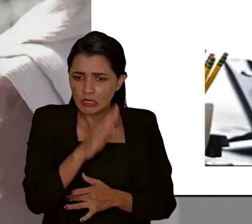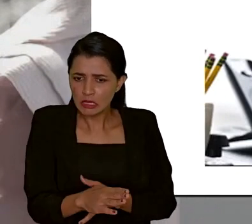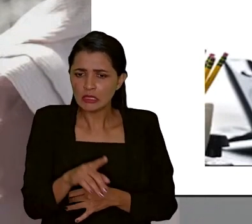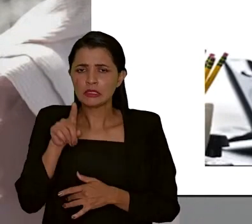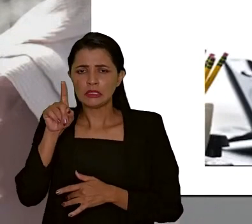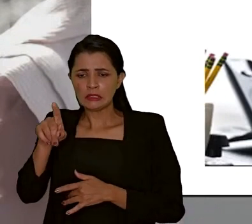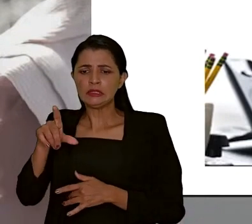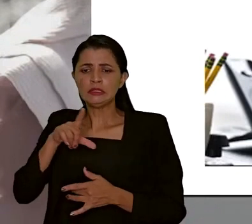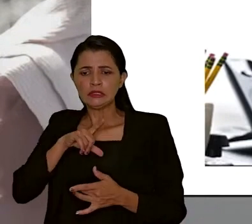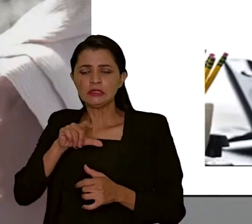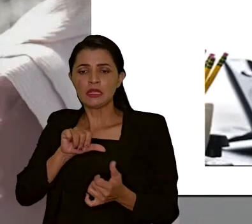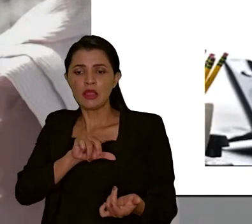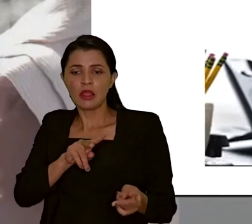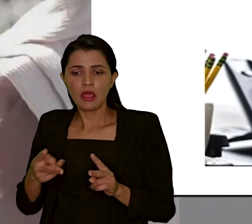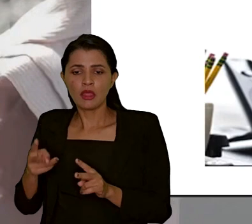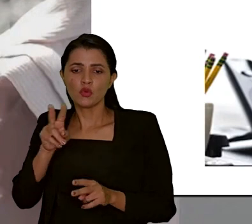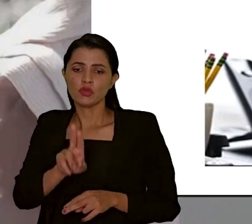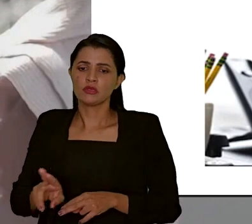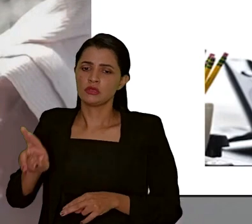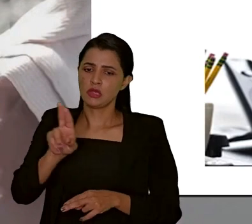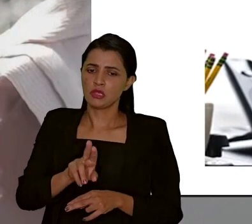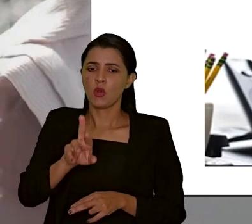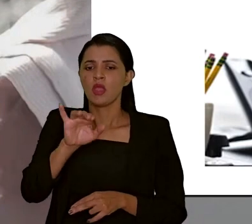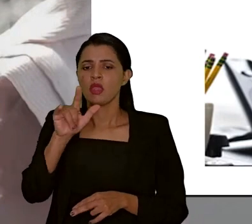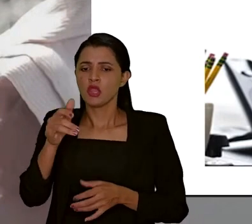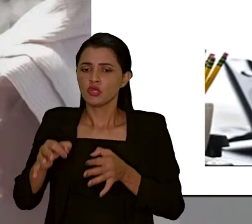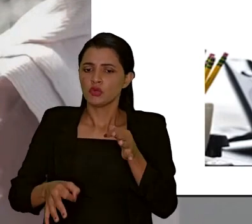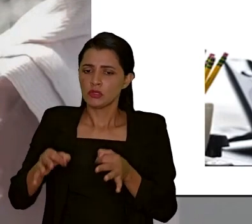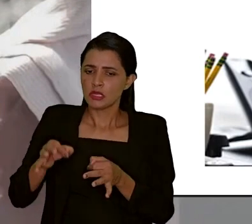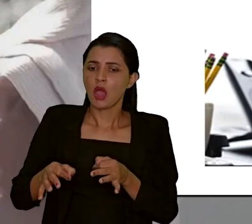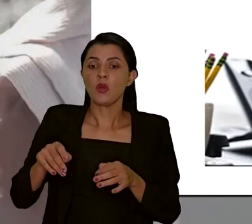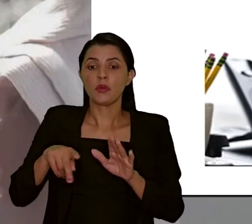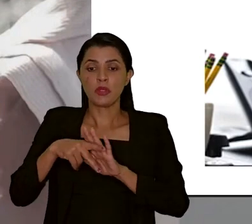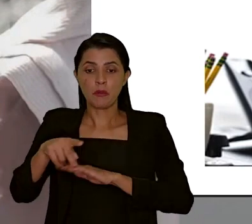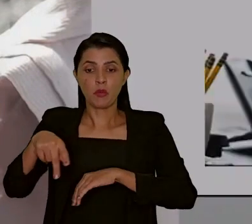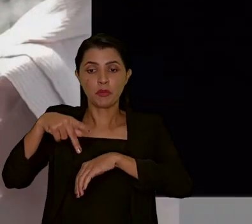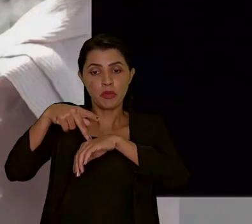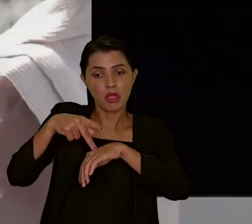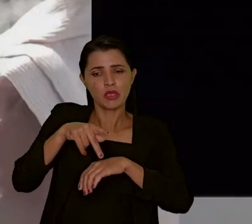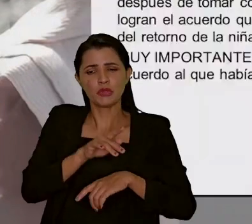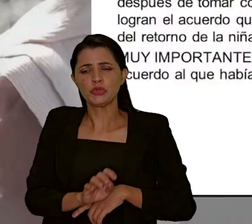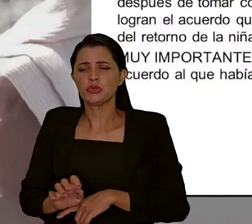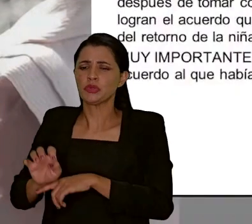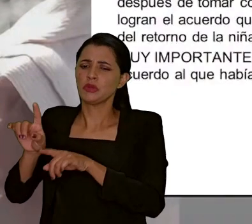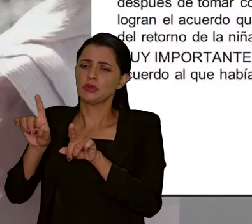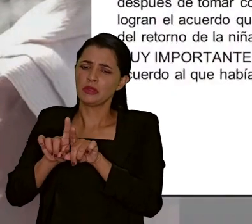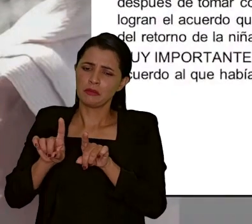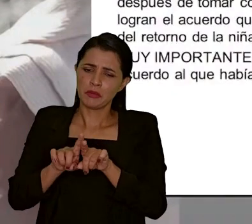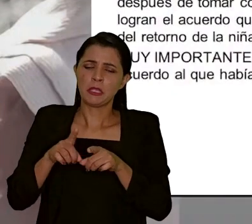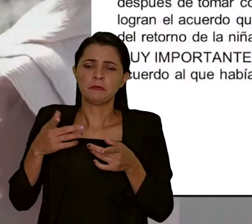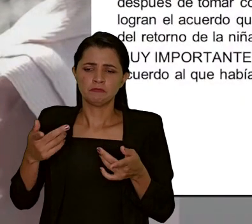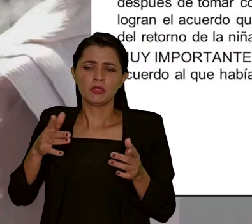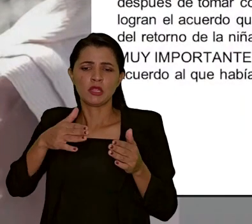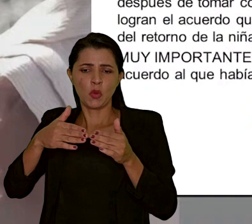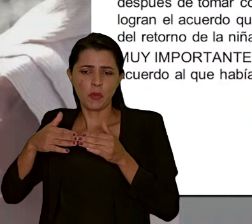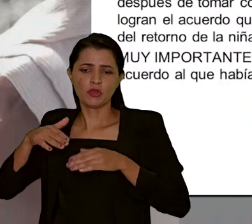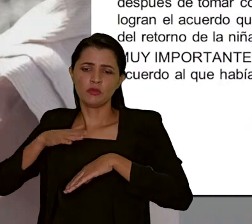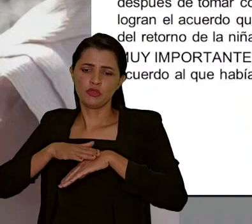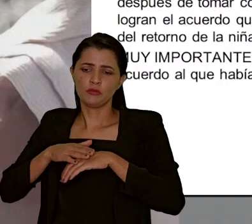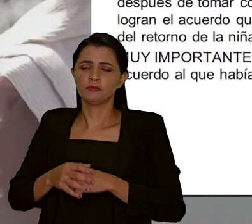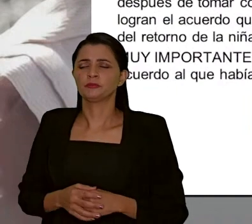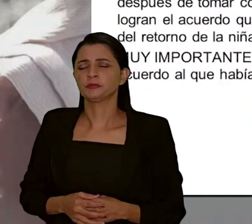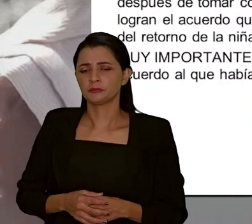redes nacionales, internacionales y a recurrir a los jueces de enlace y solicitar la asistencia de la autoridad central.